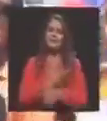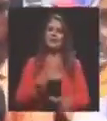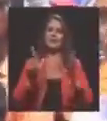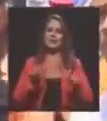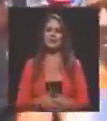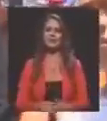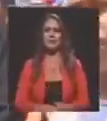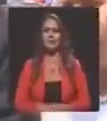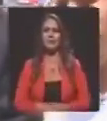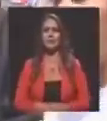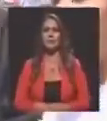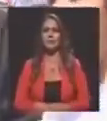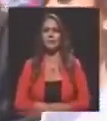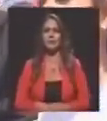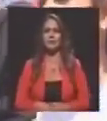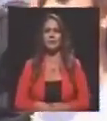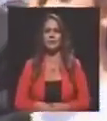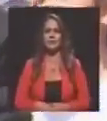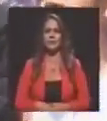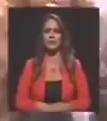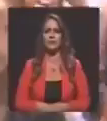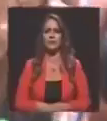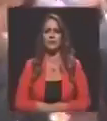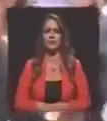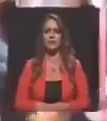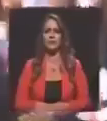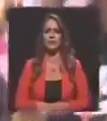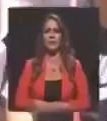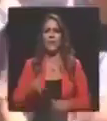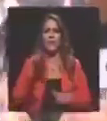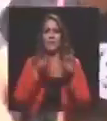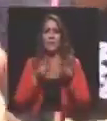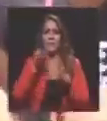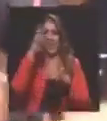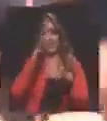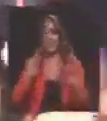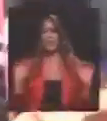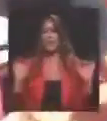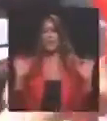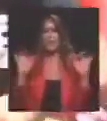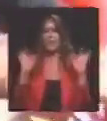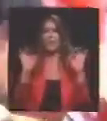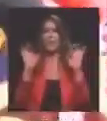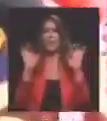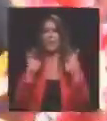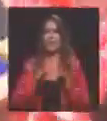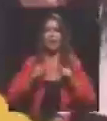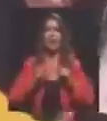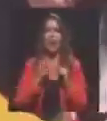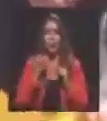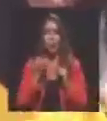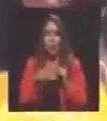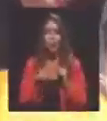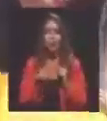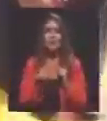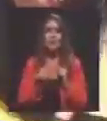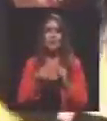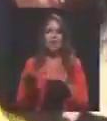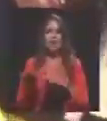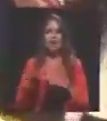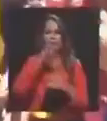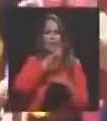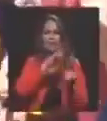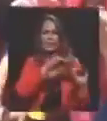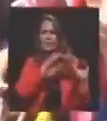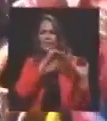Libertad. ¡Qué queremos! ¡Libertad! Cientos de ciudadanos venezolanos que llegaron a la capital de la República huyendo del régimen de